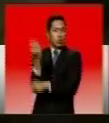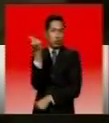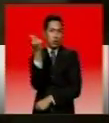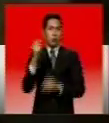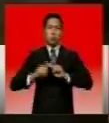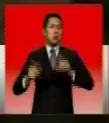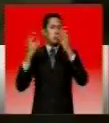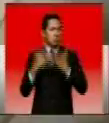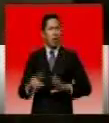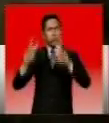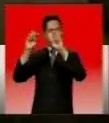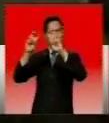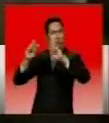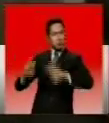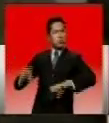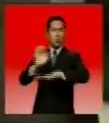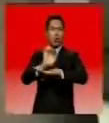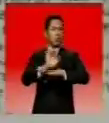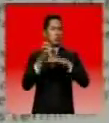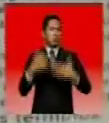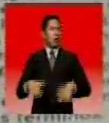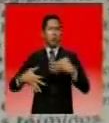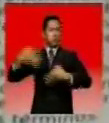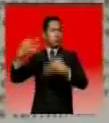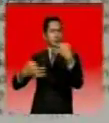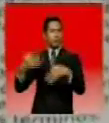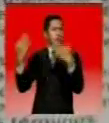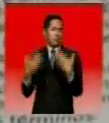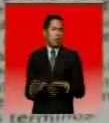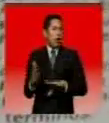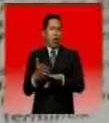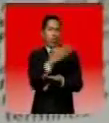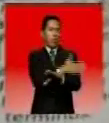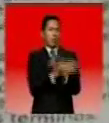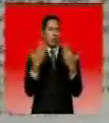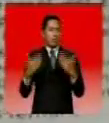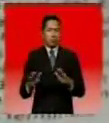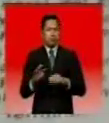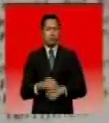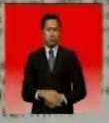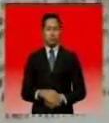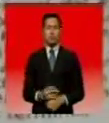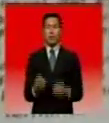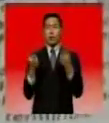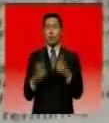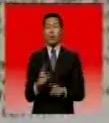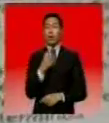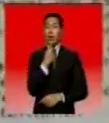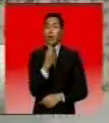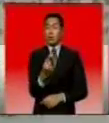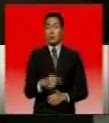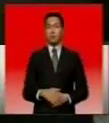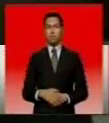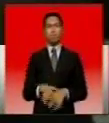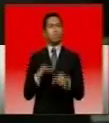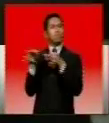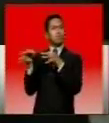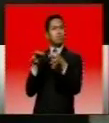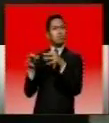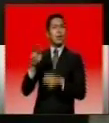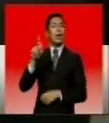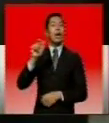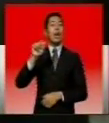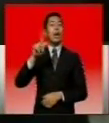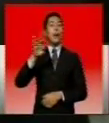fue conocido en Ecuador por el juzgado 13º de lo civil de Pichincha. Además, que fue el argumento de Clever Jiménez